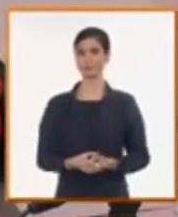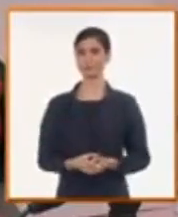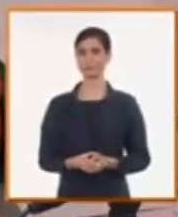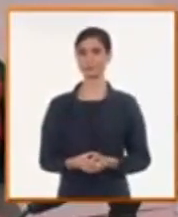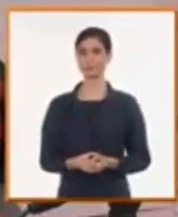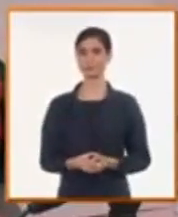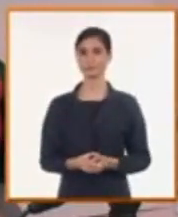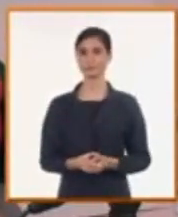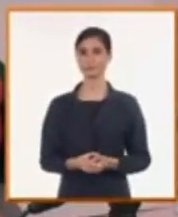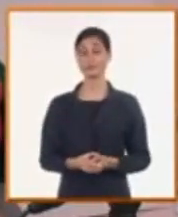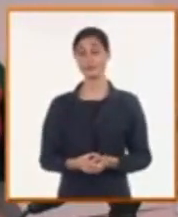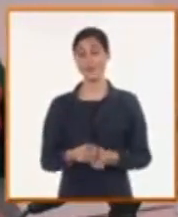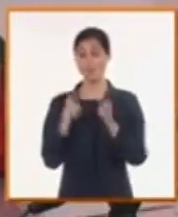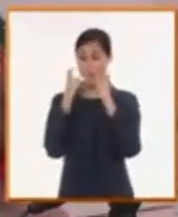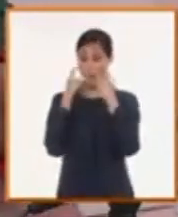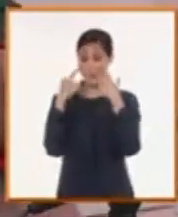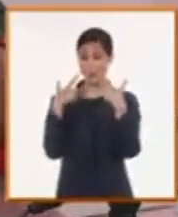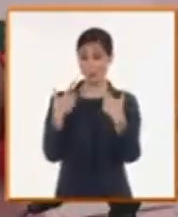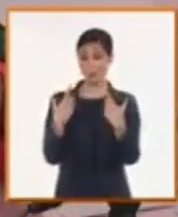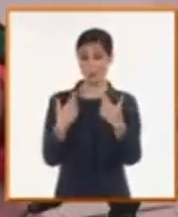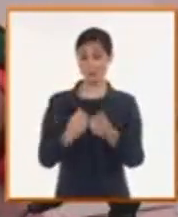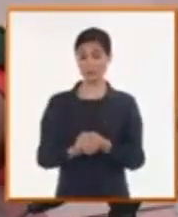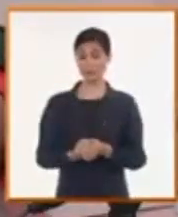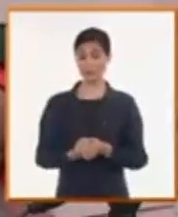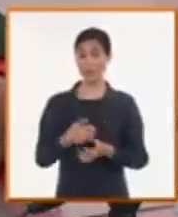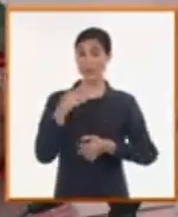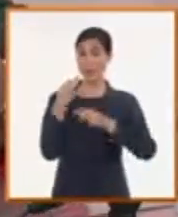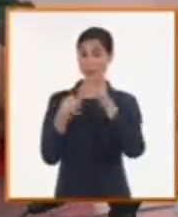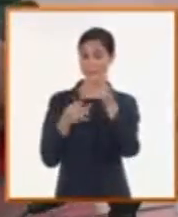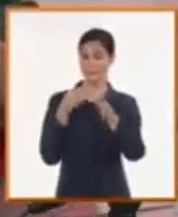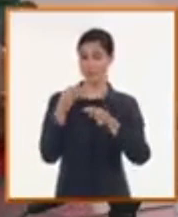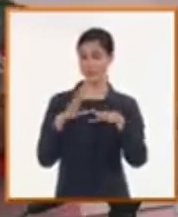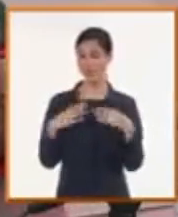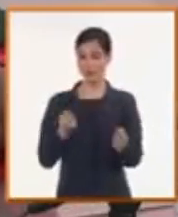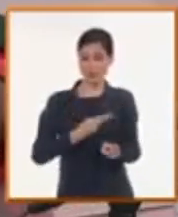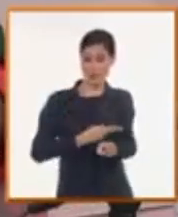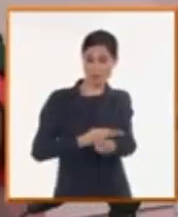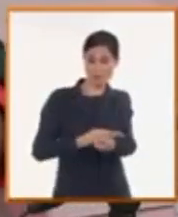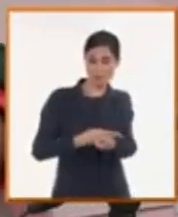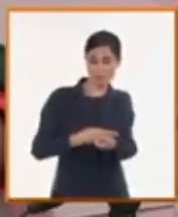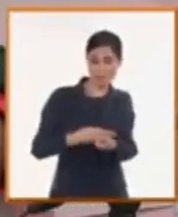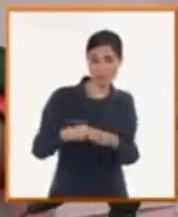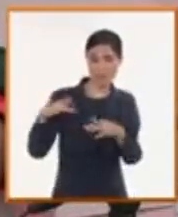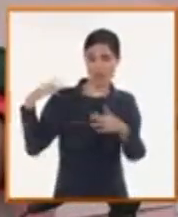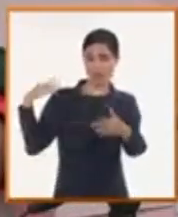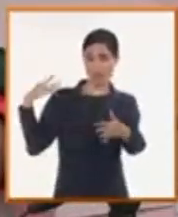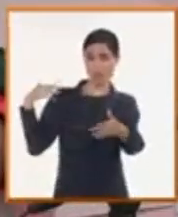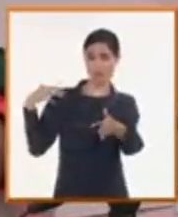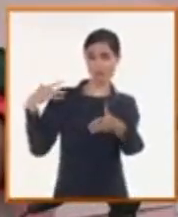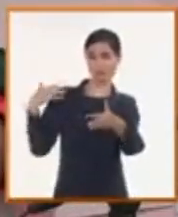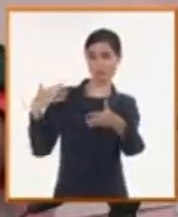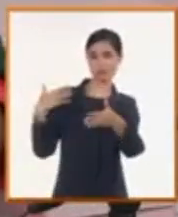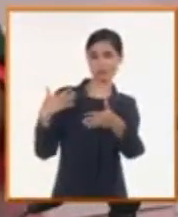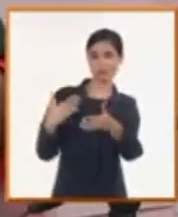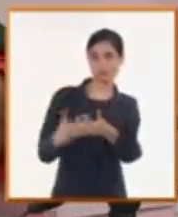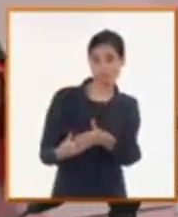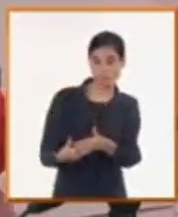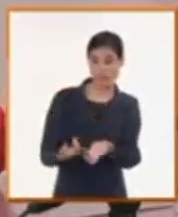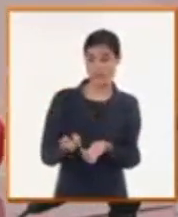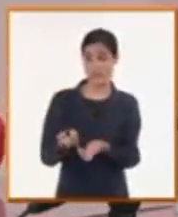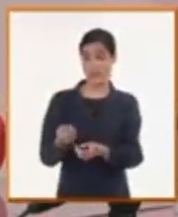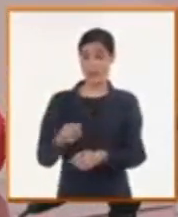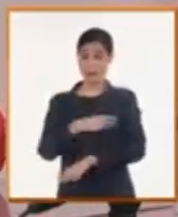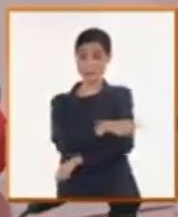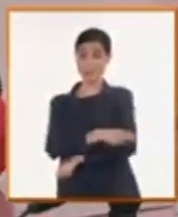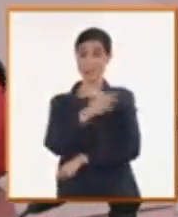importante aclarar algunas cosas porque la historia ha transcurrido, ha habido otros movimientos en Angola,